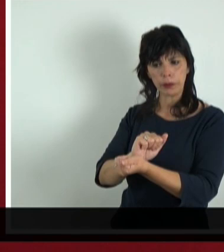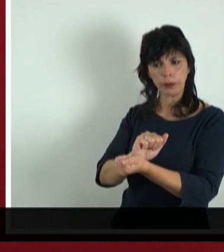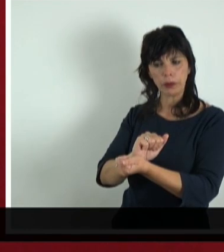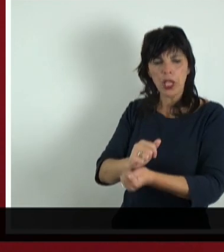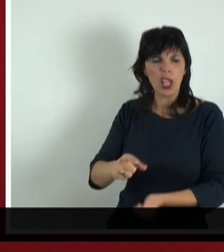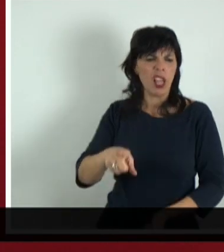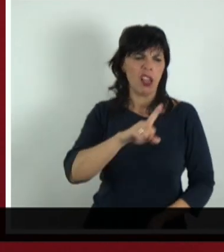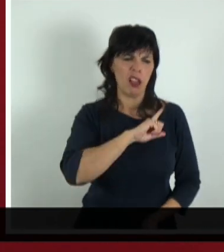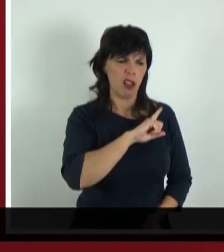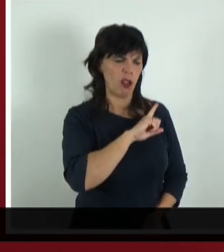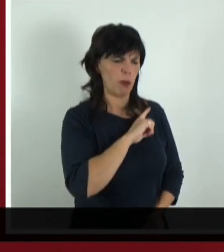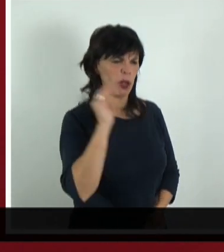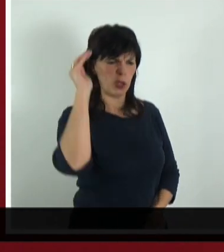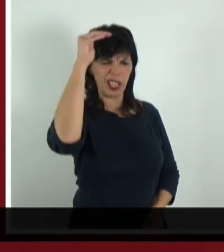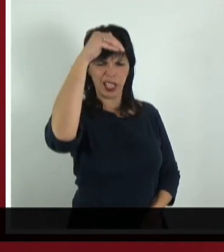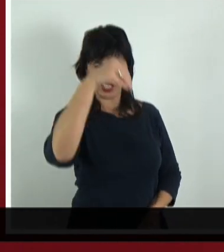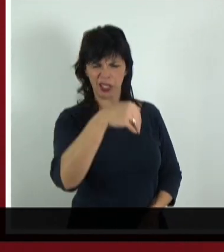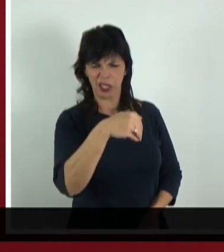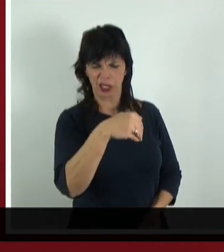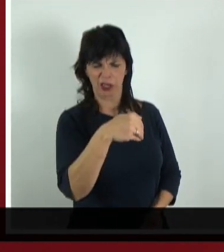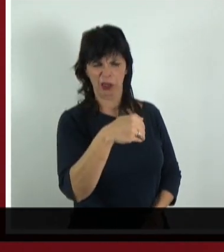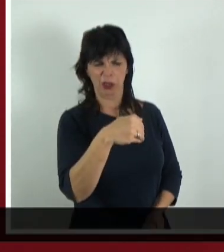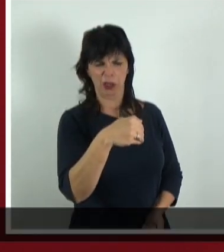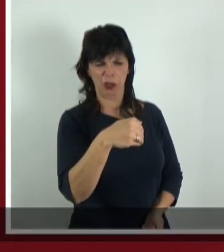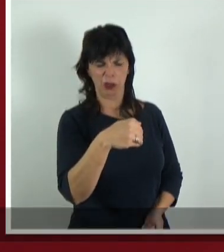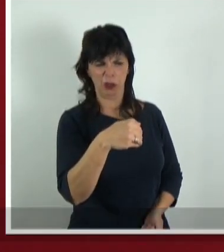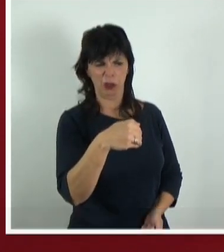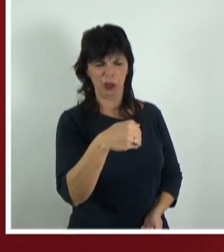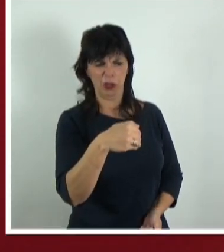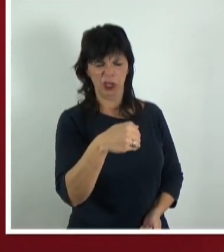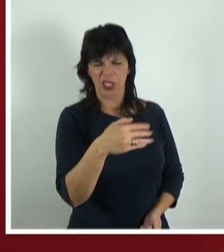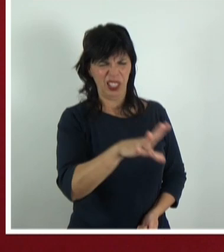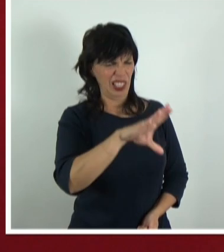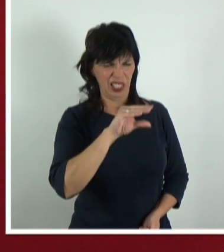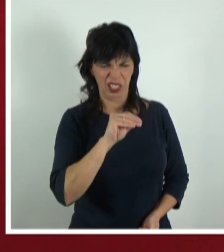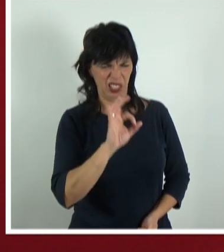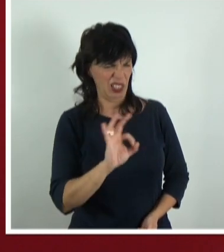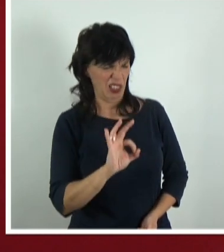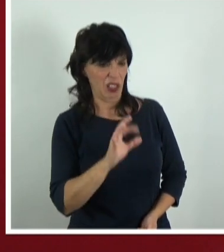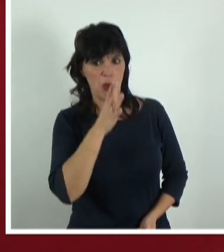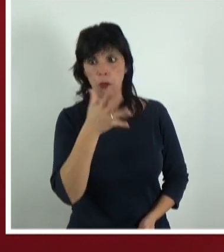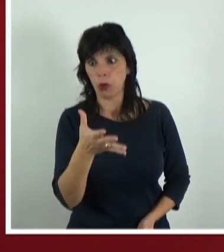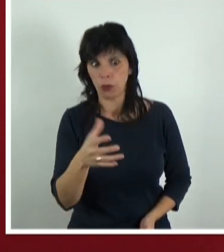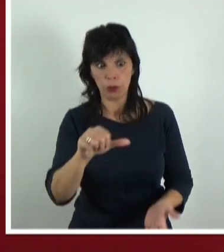gente, por qué había tanto alboroto en aquel momento, ¿quién era este hombre?